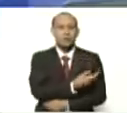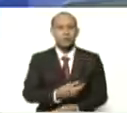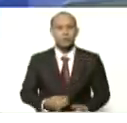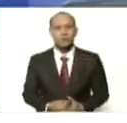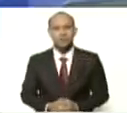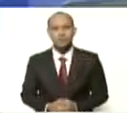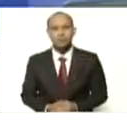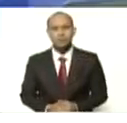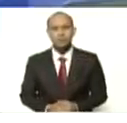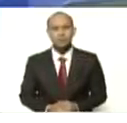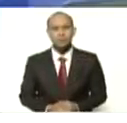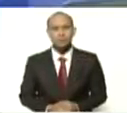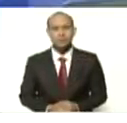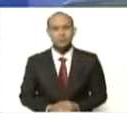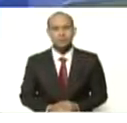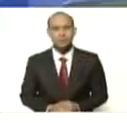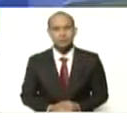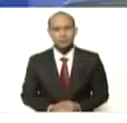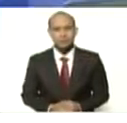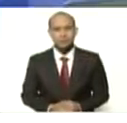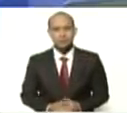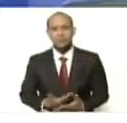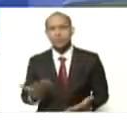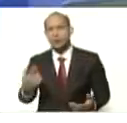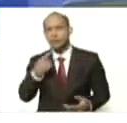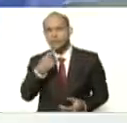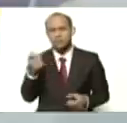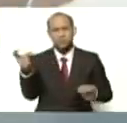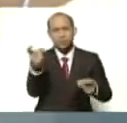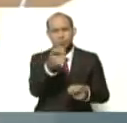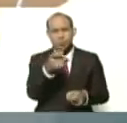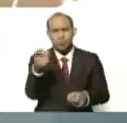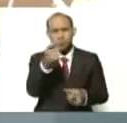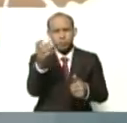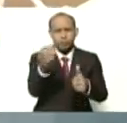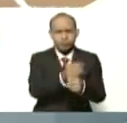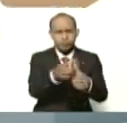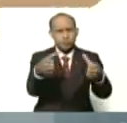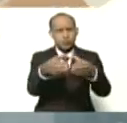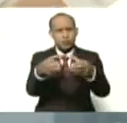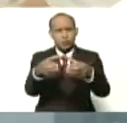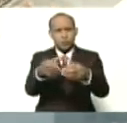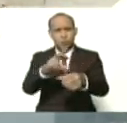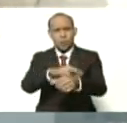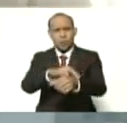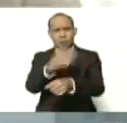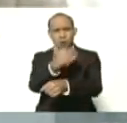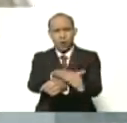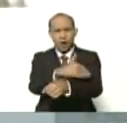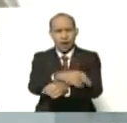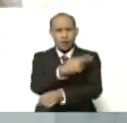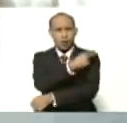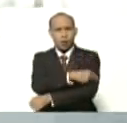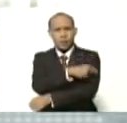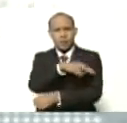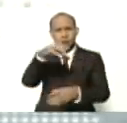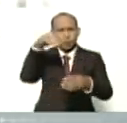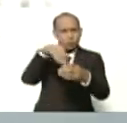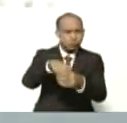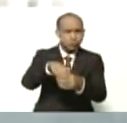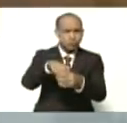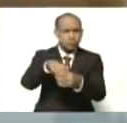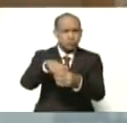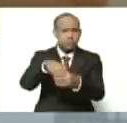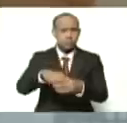verdad quiere decir la pesquisa las brigadas la hospitalización de todos los